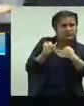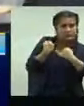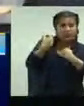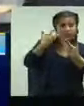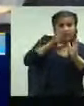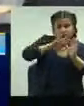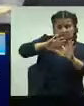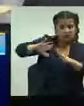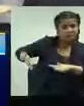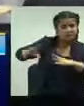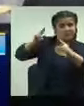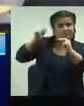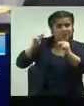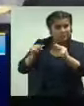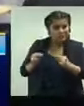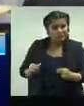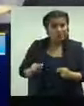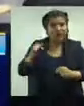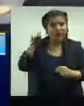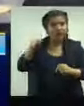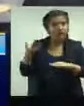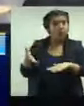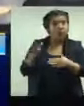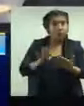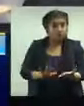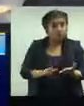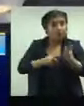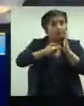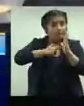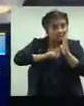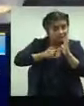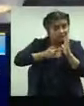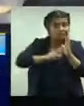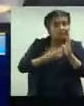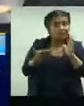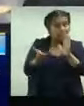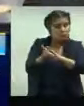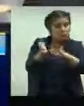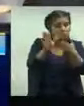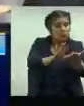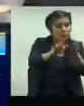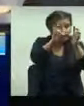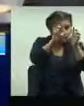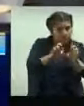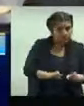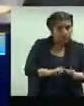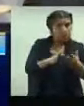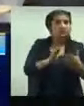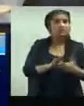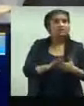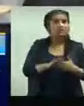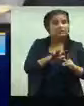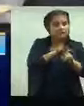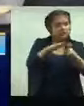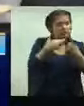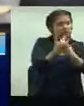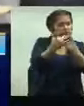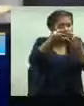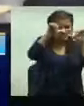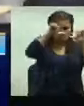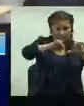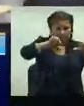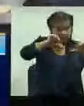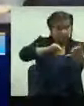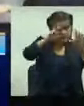dejarla sin presupuesto. Eso es muerte, presidente. Eso es muerte, y es muerte en condiciones muy deplorables. O